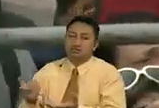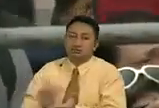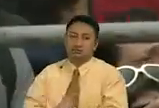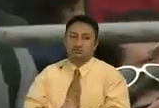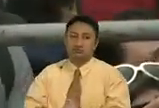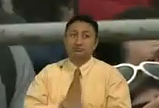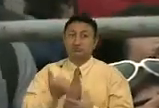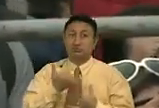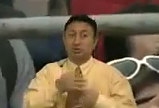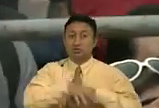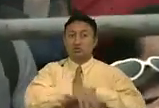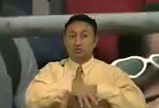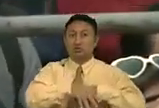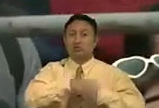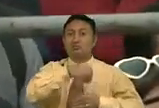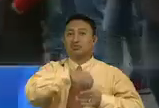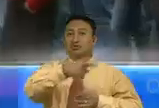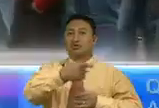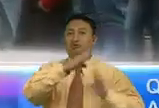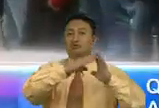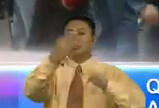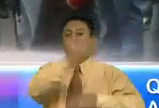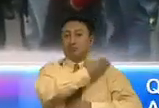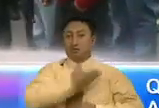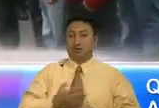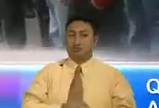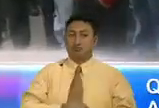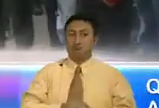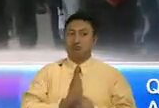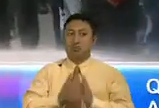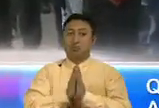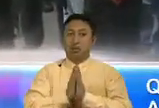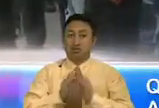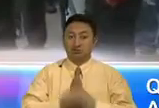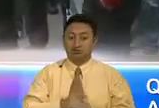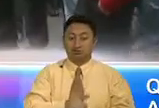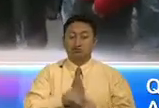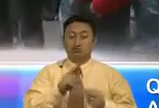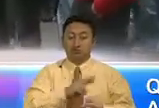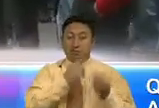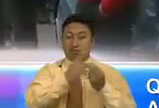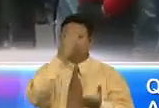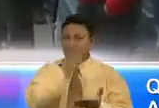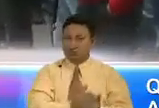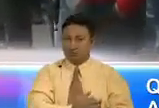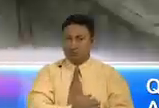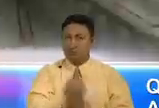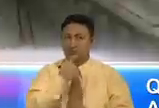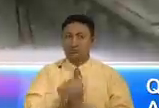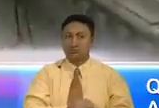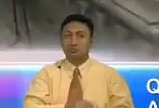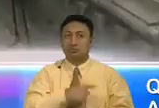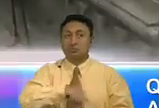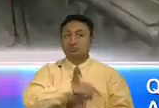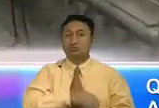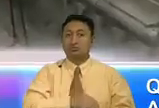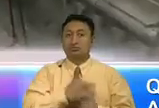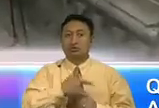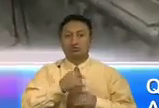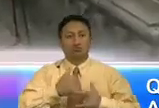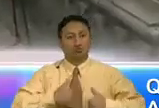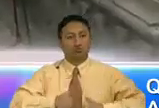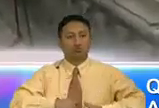una manifestación en los exteriores de Carondelet para solicitar no se dé paso a esta modificación, asegurando que no dejarán de alzar su voz